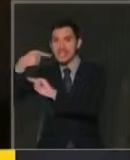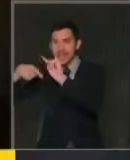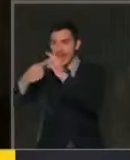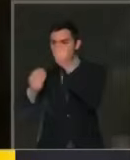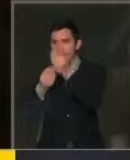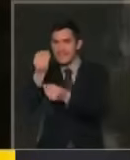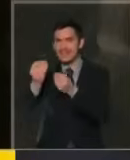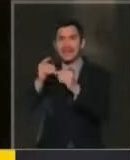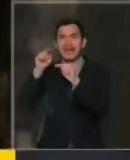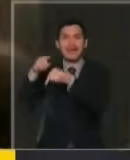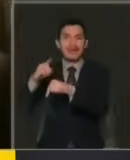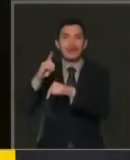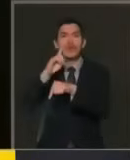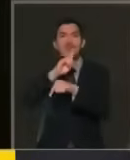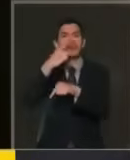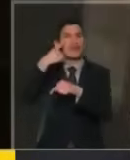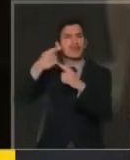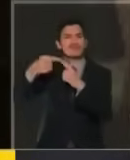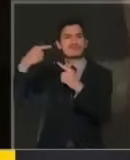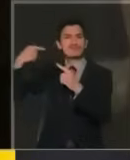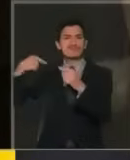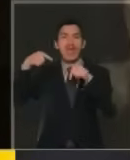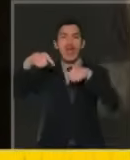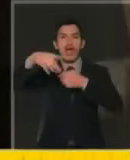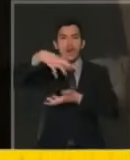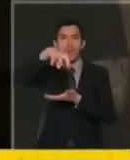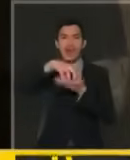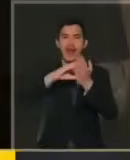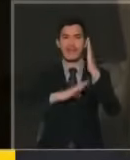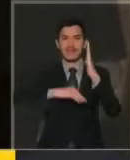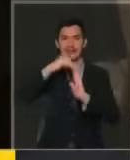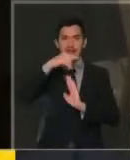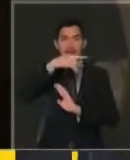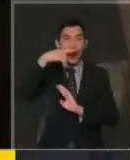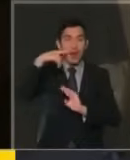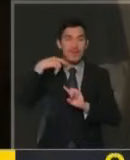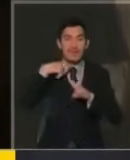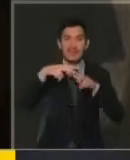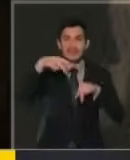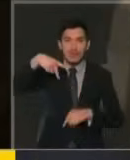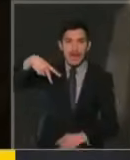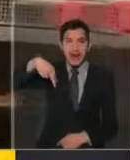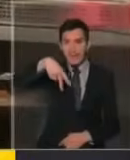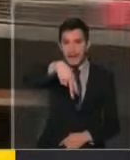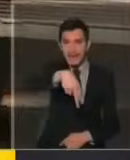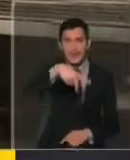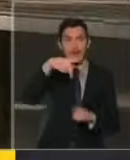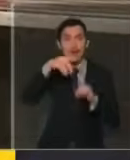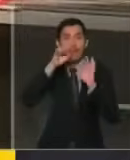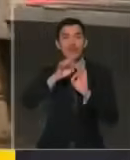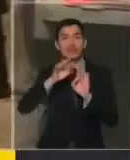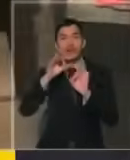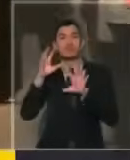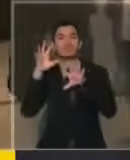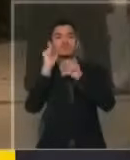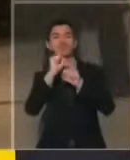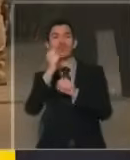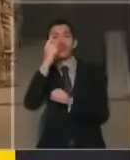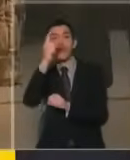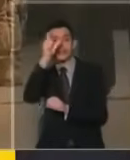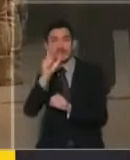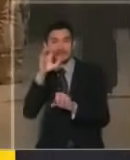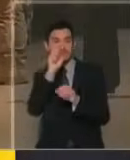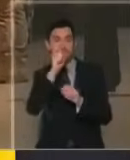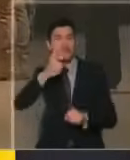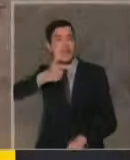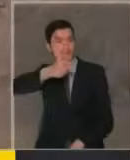en los últimos días aquí en la comuna de La Pintana. Este hombre se encontraba transitando y fue abordado por al menos un sujeto quien le disparó